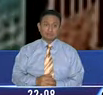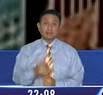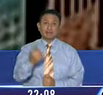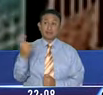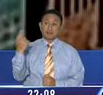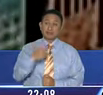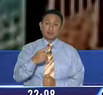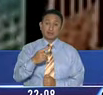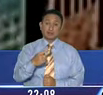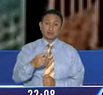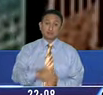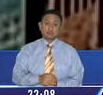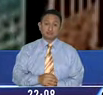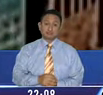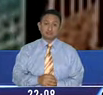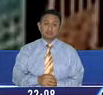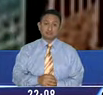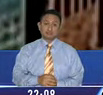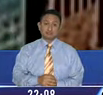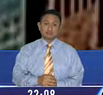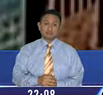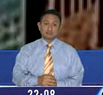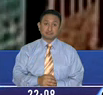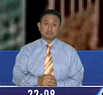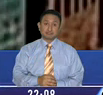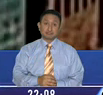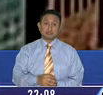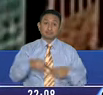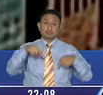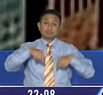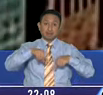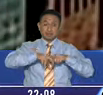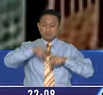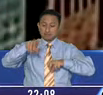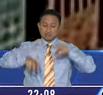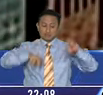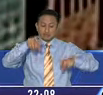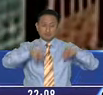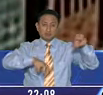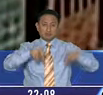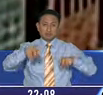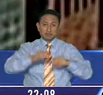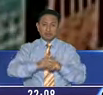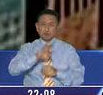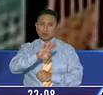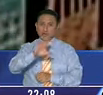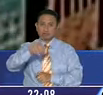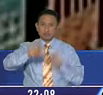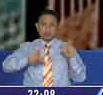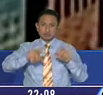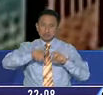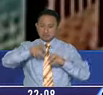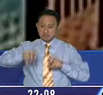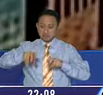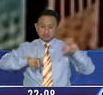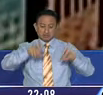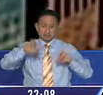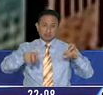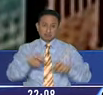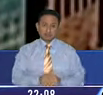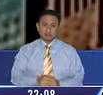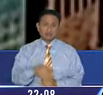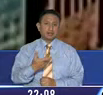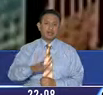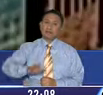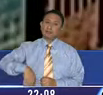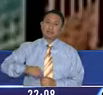fuera coche de payaso, salen entre 4 y 5 delincuentes. Es demasiado tarde. Han caído en la trampa